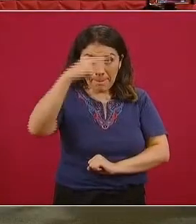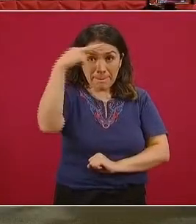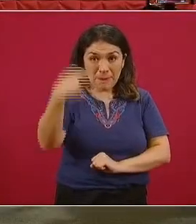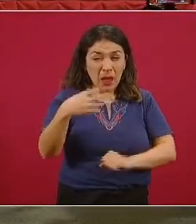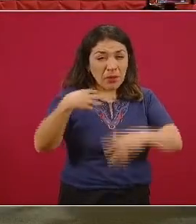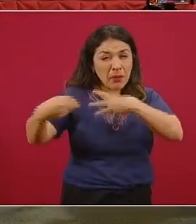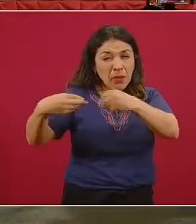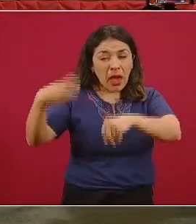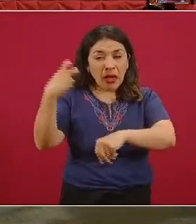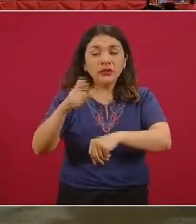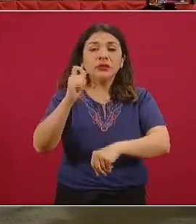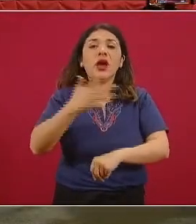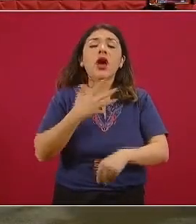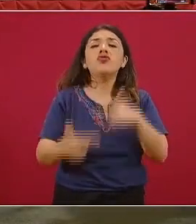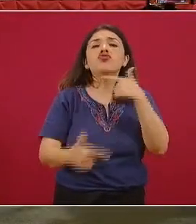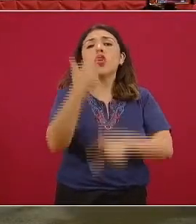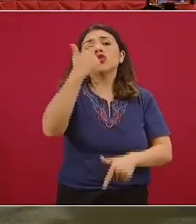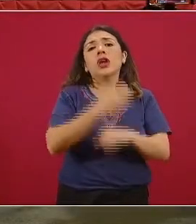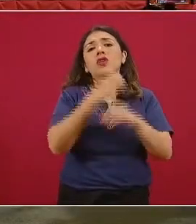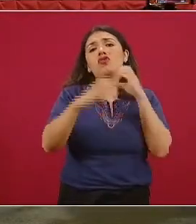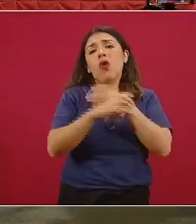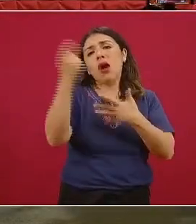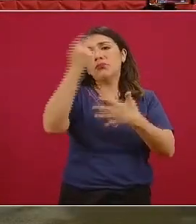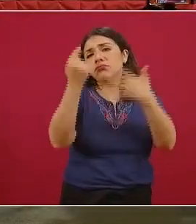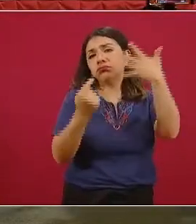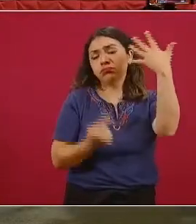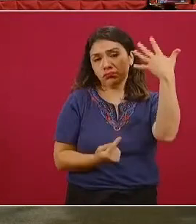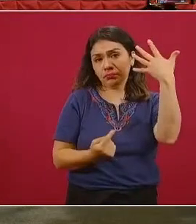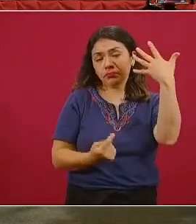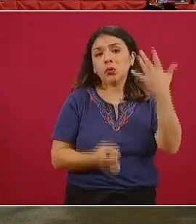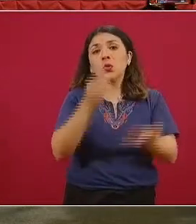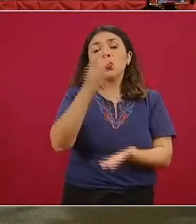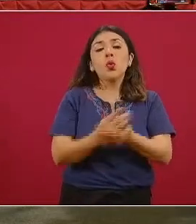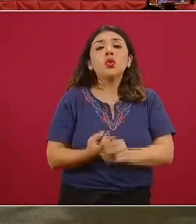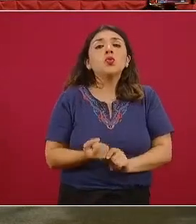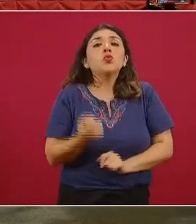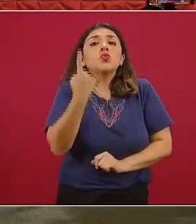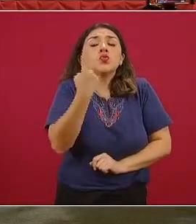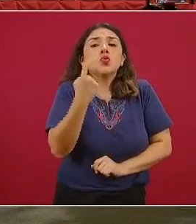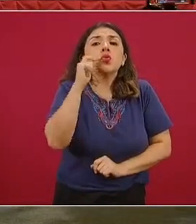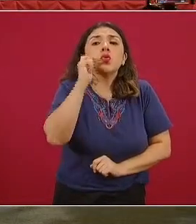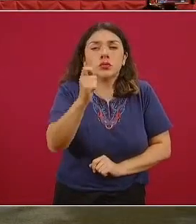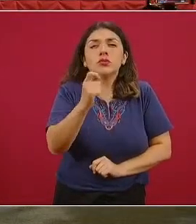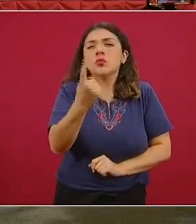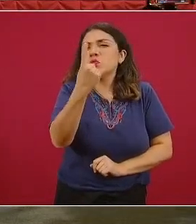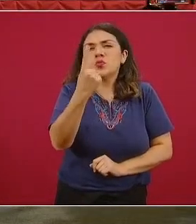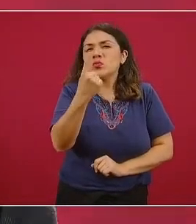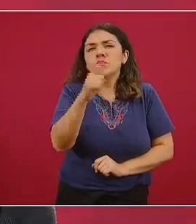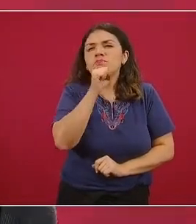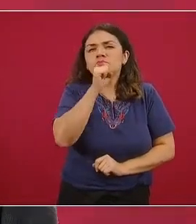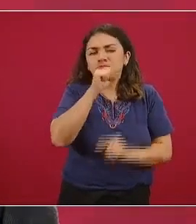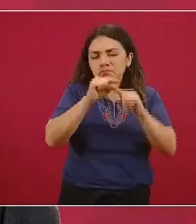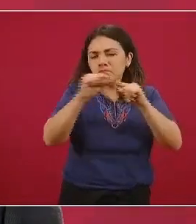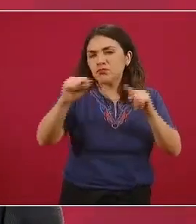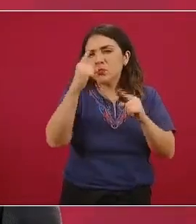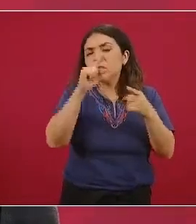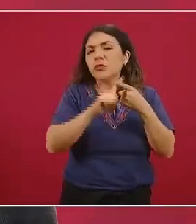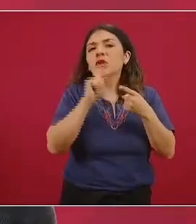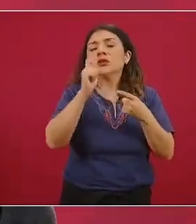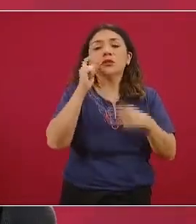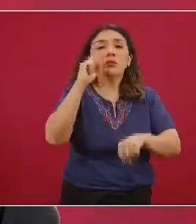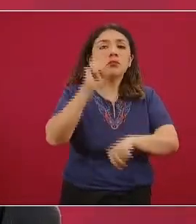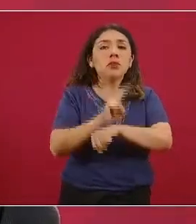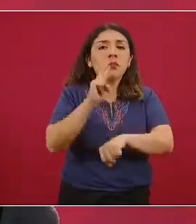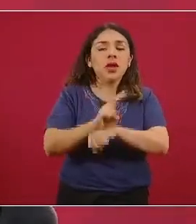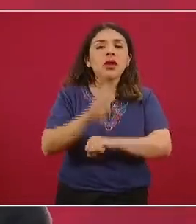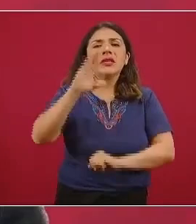se basa en 12 componentes integrales. Solo uno de ellos, un pequeño segmento de ellos, es la